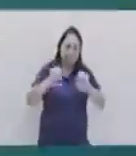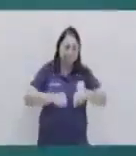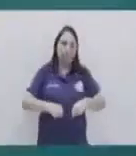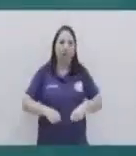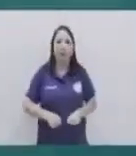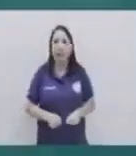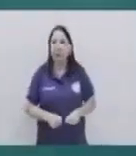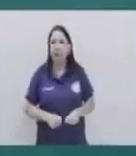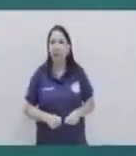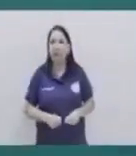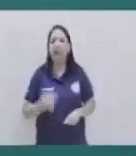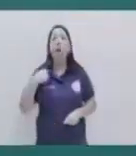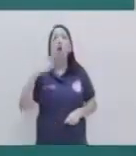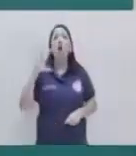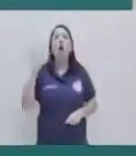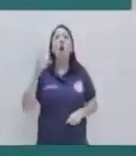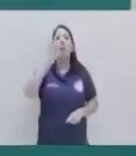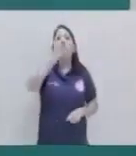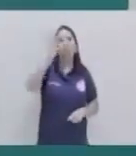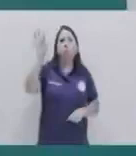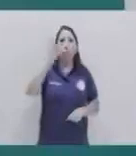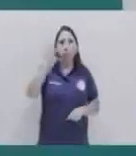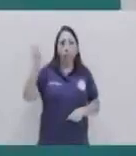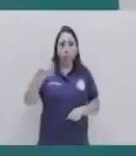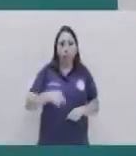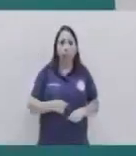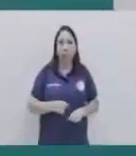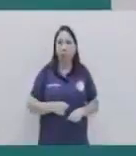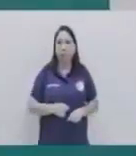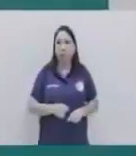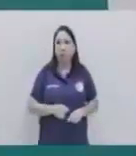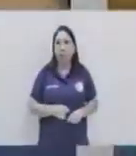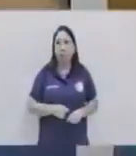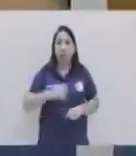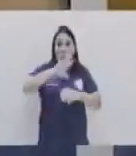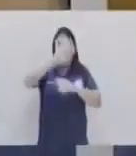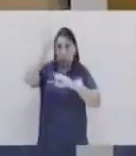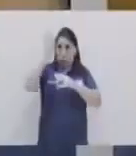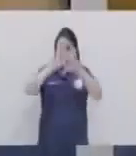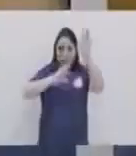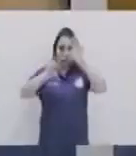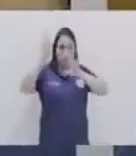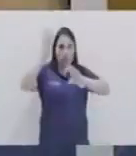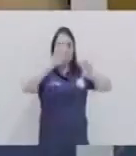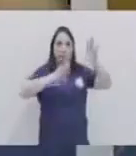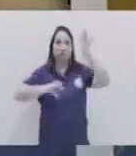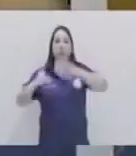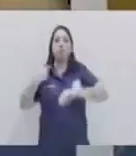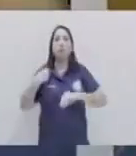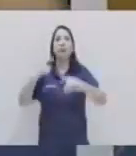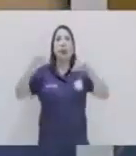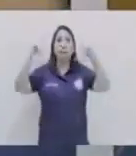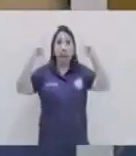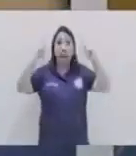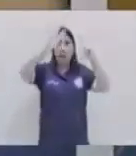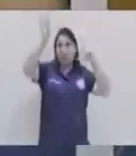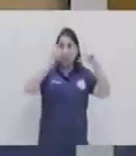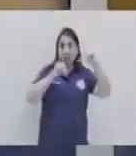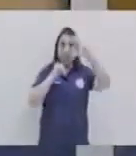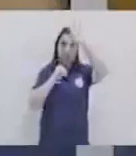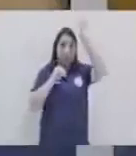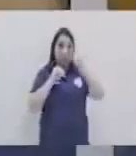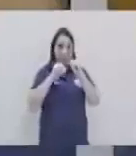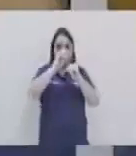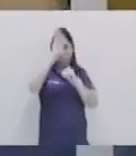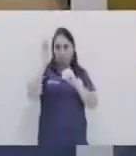1. Me quedaría entonces de la siguiente forma: este signo menos me cambia todo lo que está dentro del paréntesis, por lo tanto